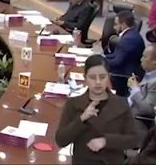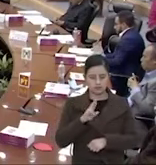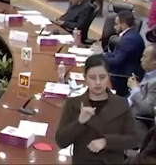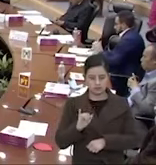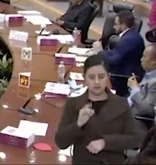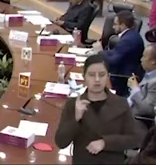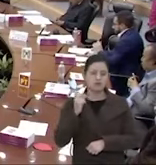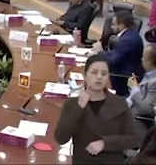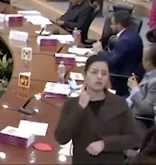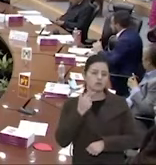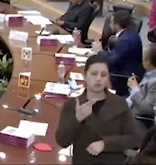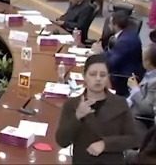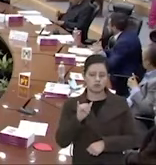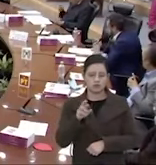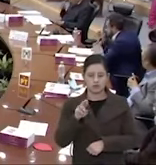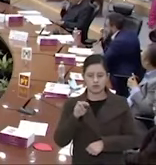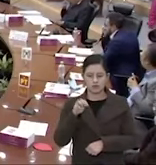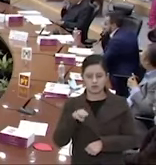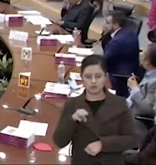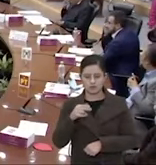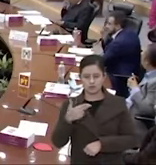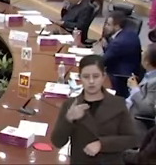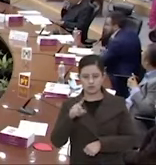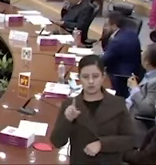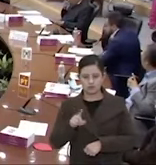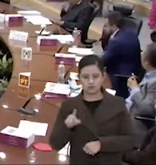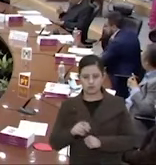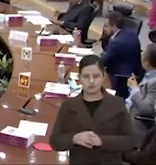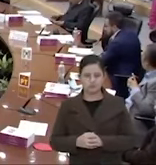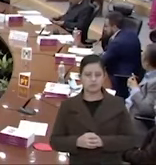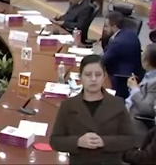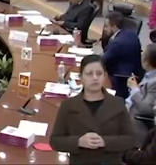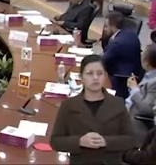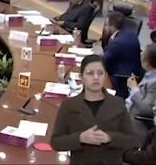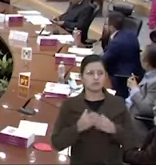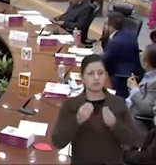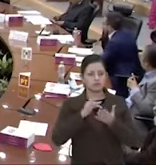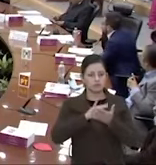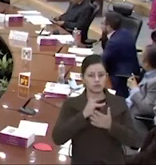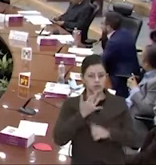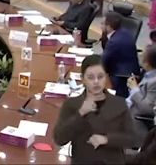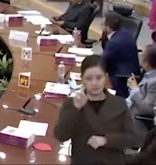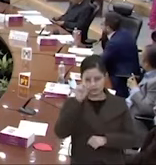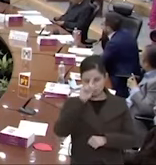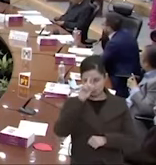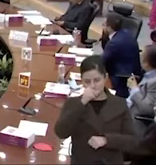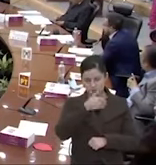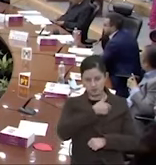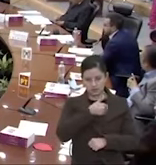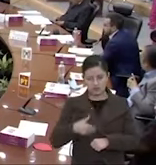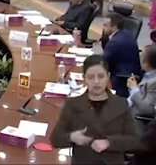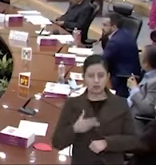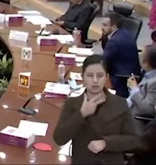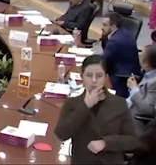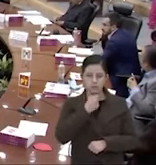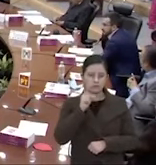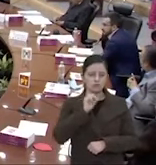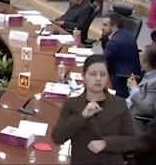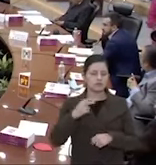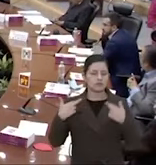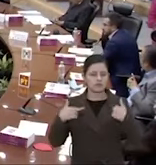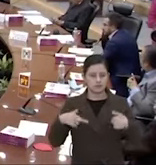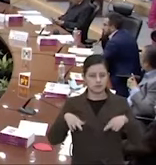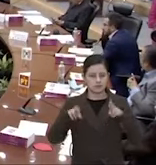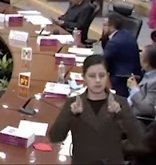se impuso una mayoría de consejeros y consejeras que se manifestaron en contra de regresar el proyecto ya que